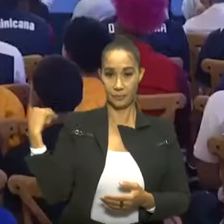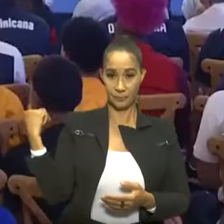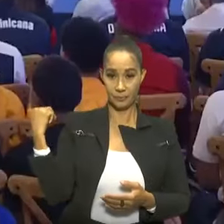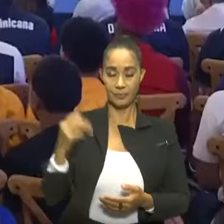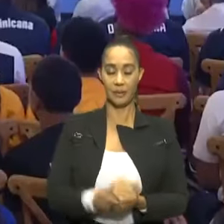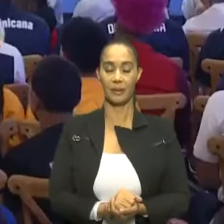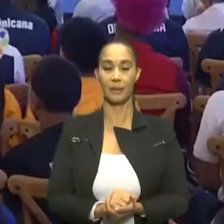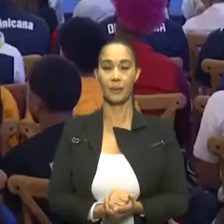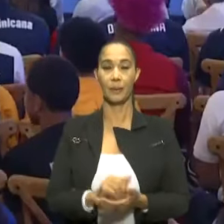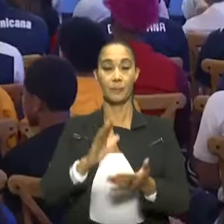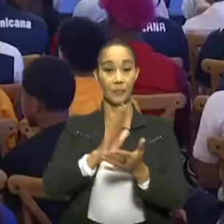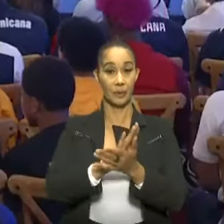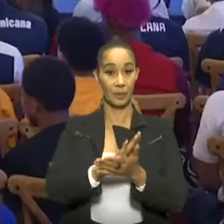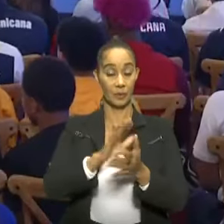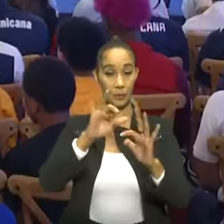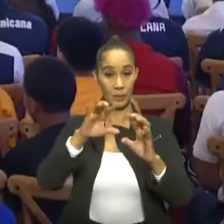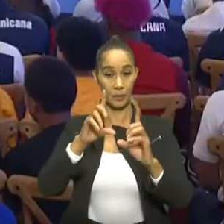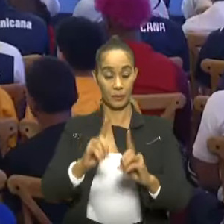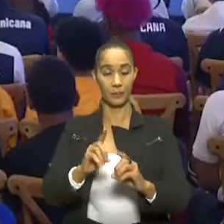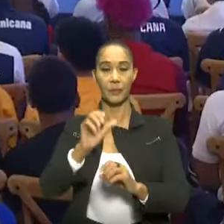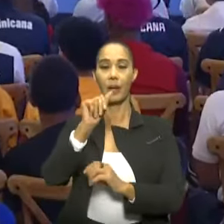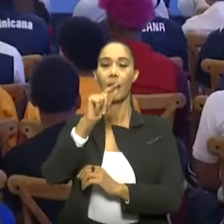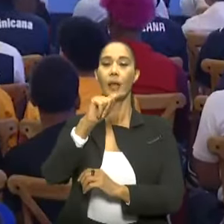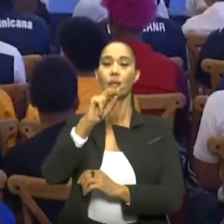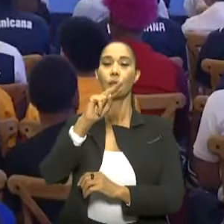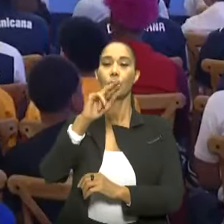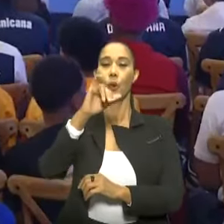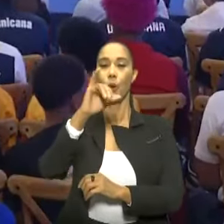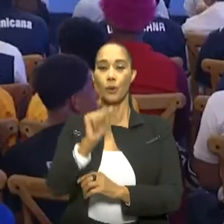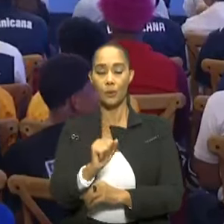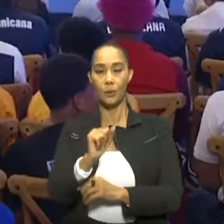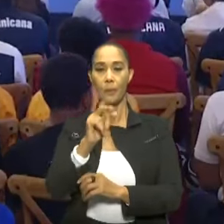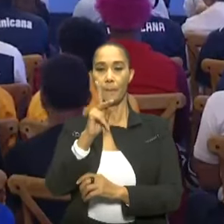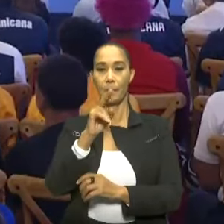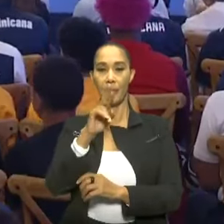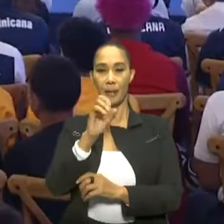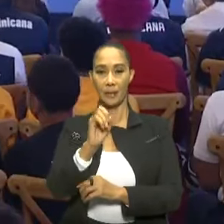Y el Centro Educativo Antonio Paredes Mena.